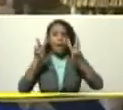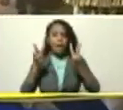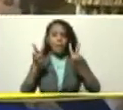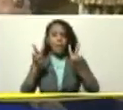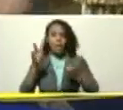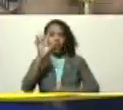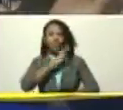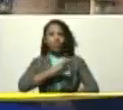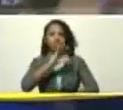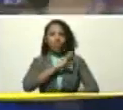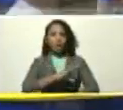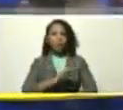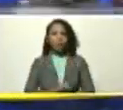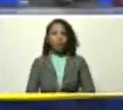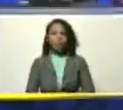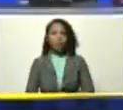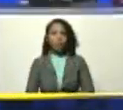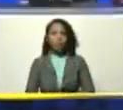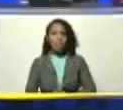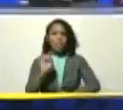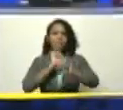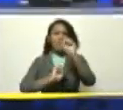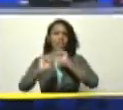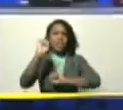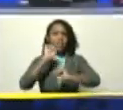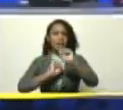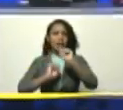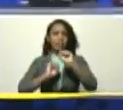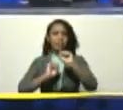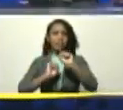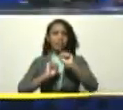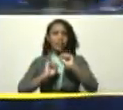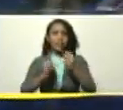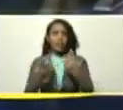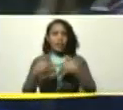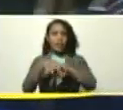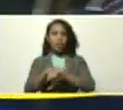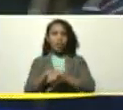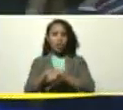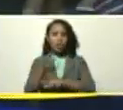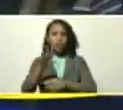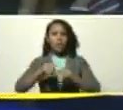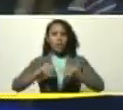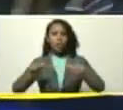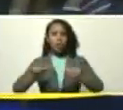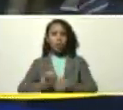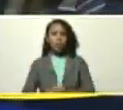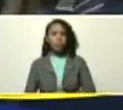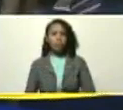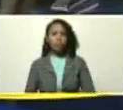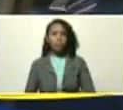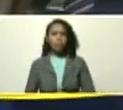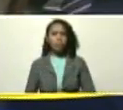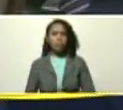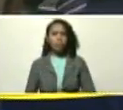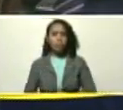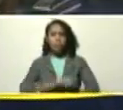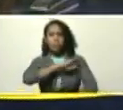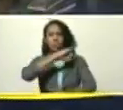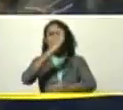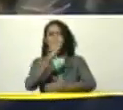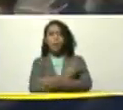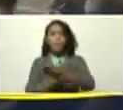la soberanía, la defensa de la integridad territorial, una